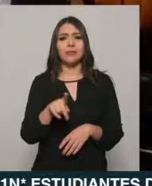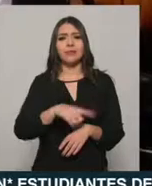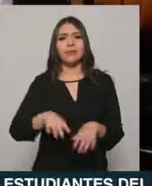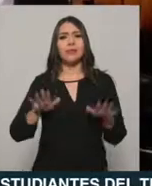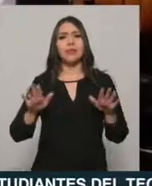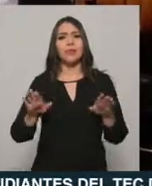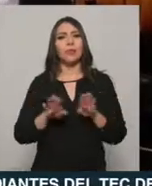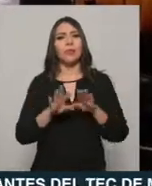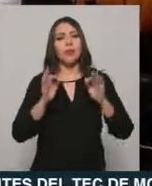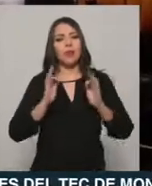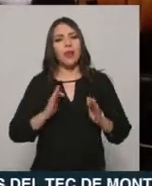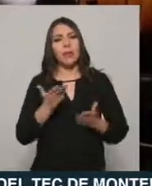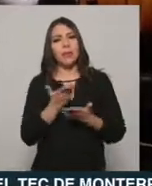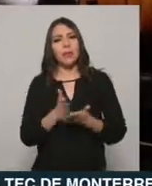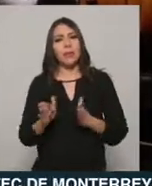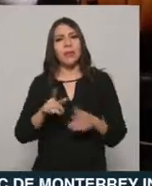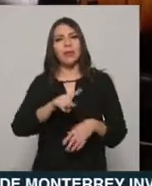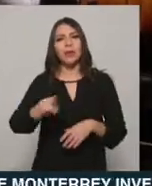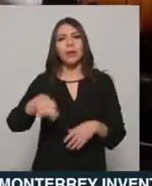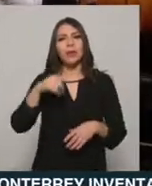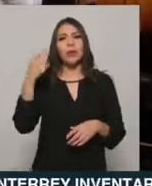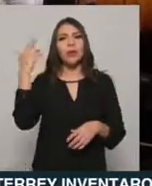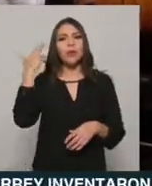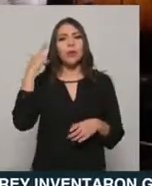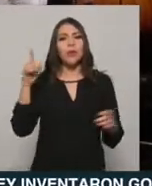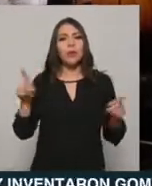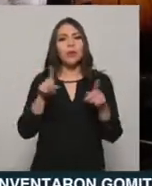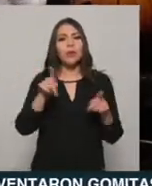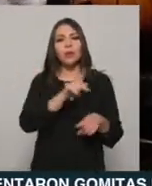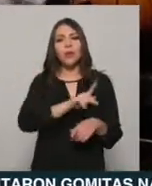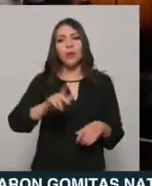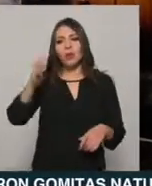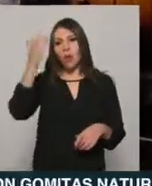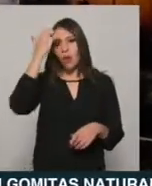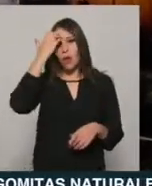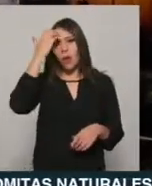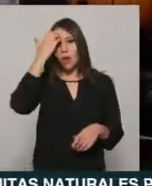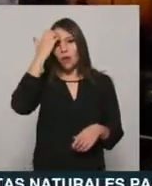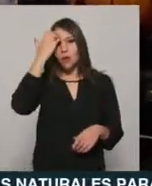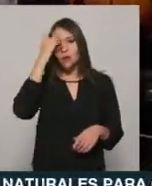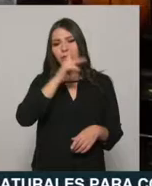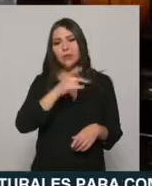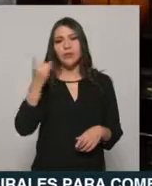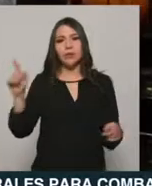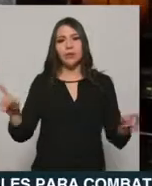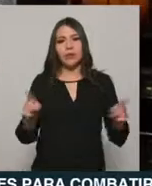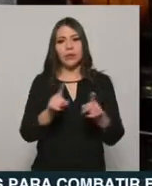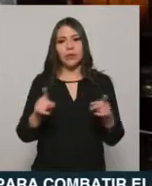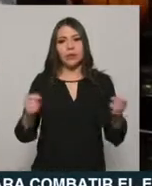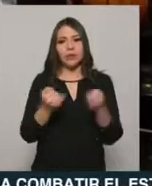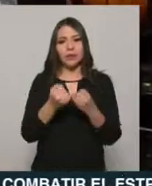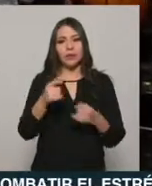sobre todo con música que ellos conocen, que ellos identifican y que con una orquesta como esta,